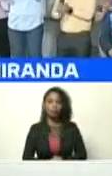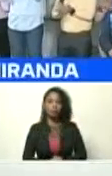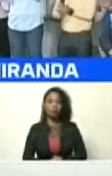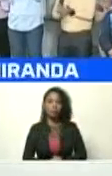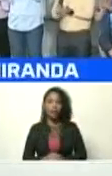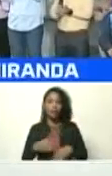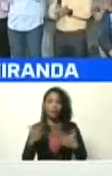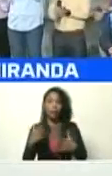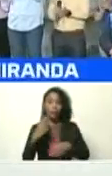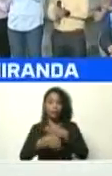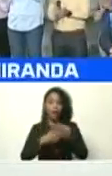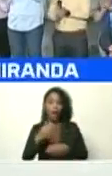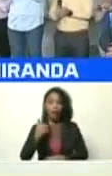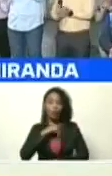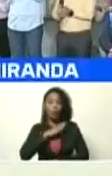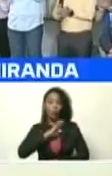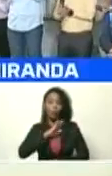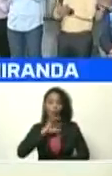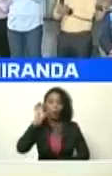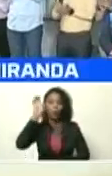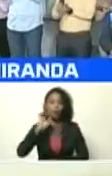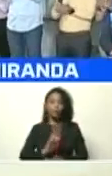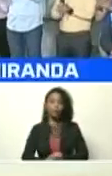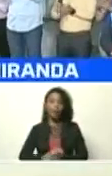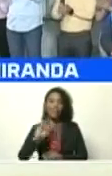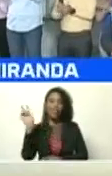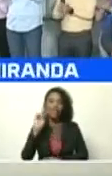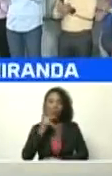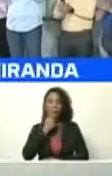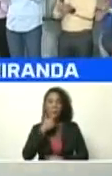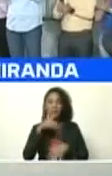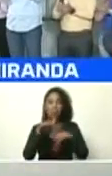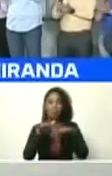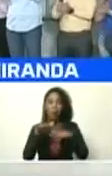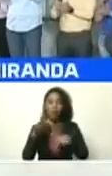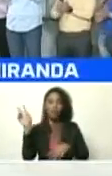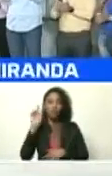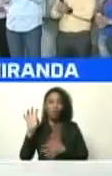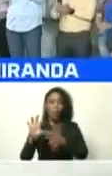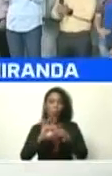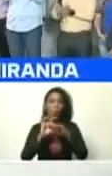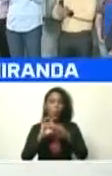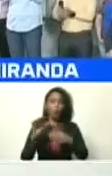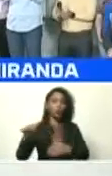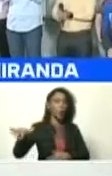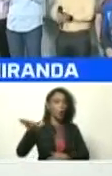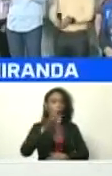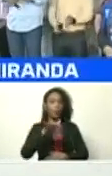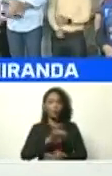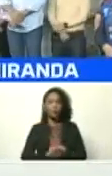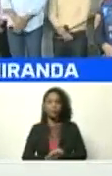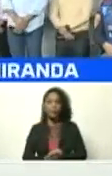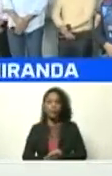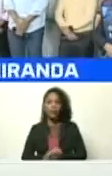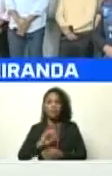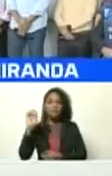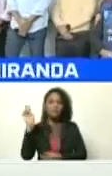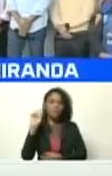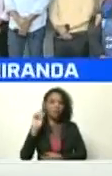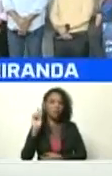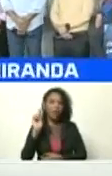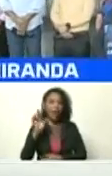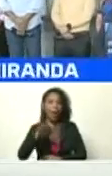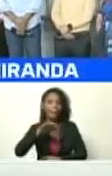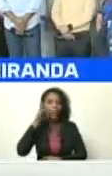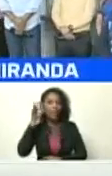De que sea nuestra patria, Venezuela la bella, Venezuela la que nos une a todos, Venezuela la del